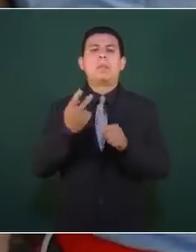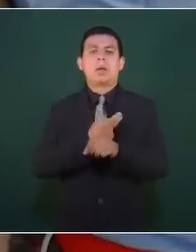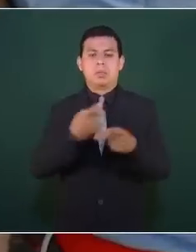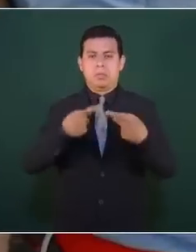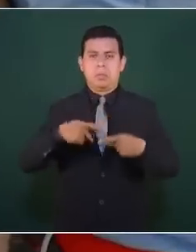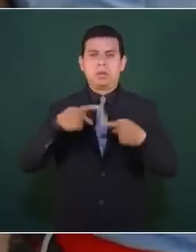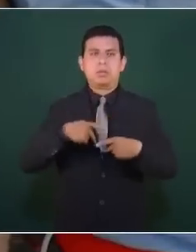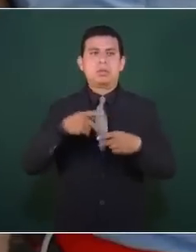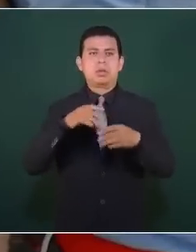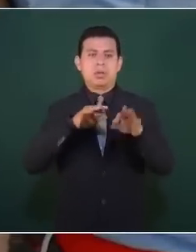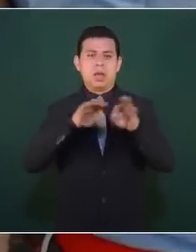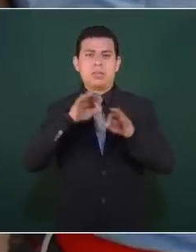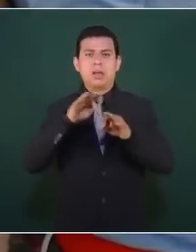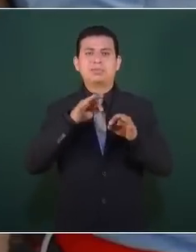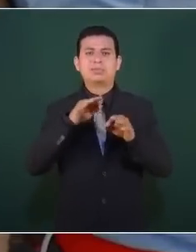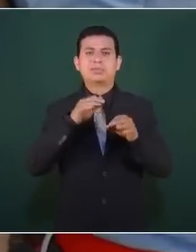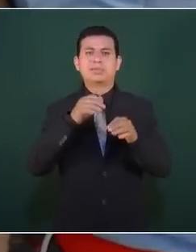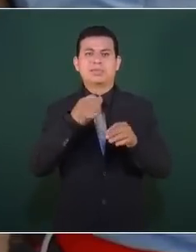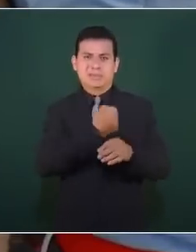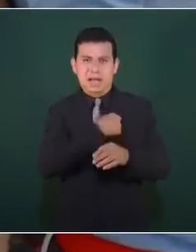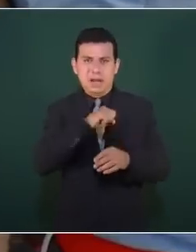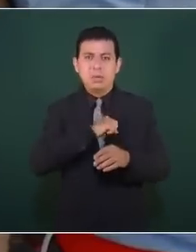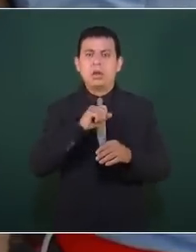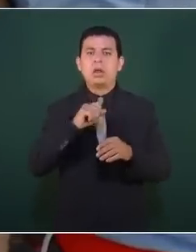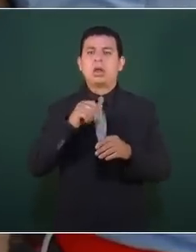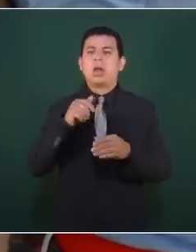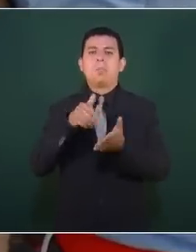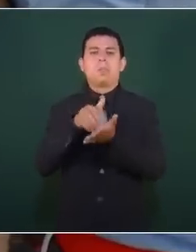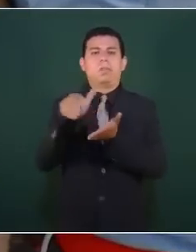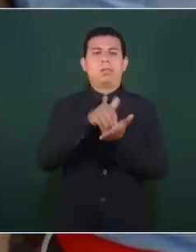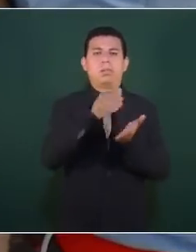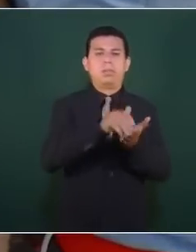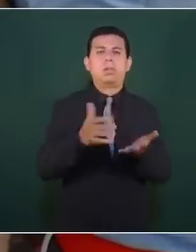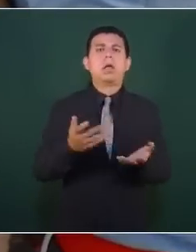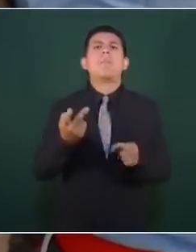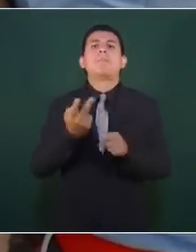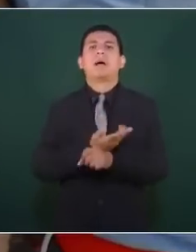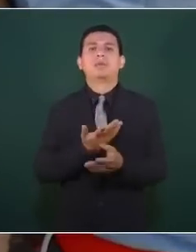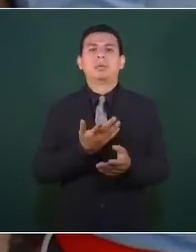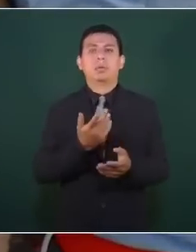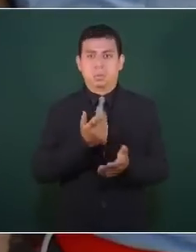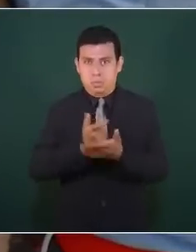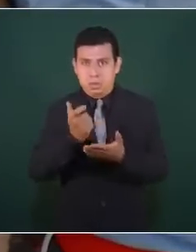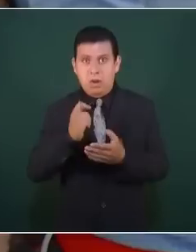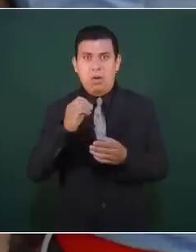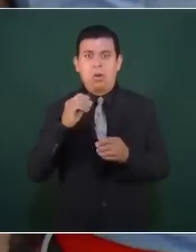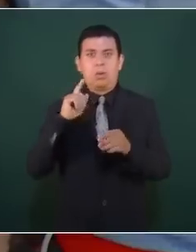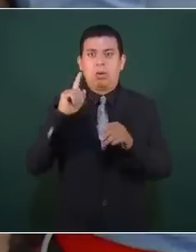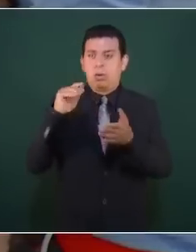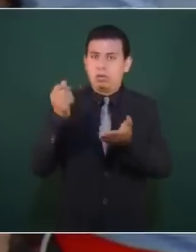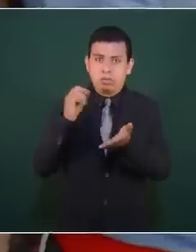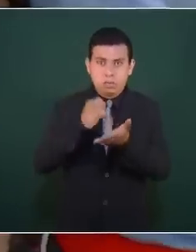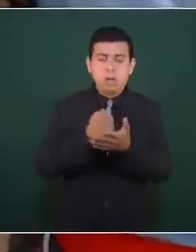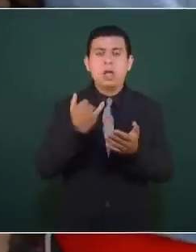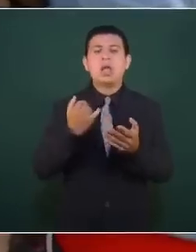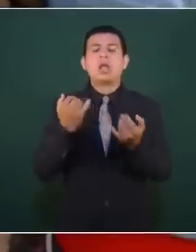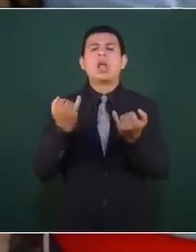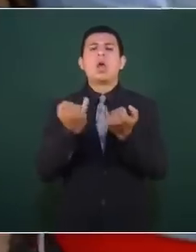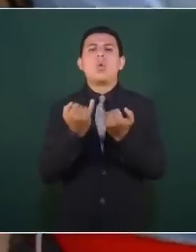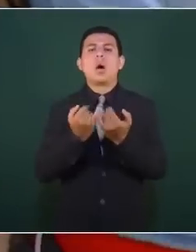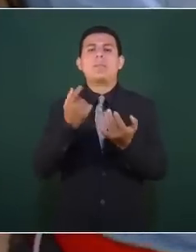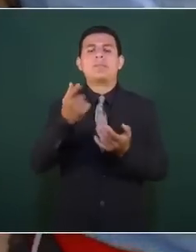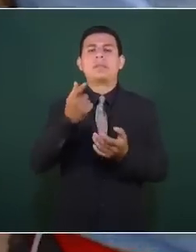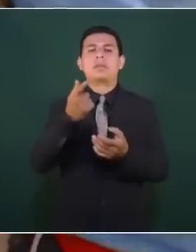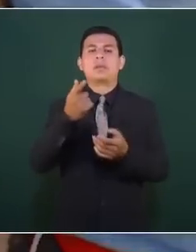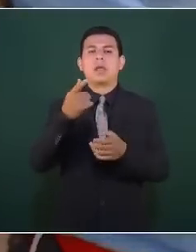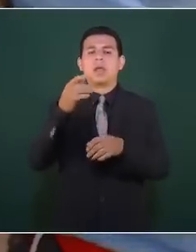fueron despedidos. ¿Qué va a pasar con ellos y cuándo se regulariza también el abasto de medicamentos para el cáncer, en el